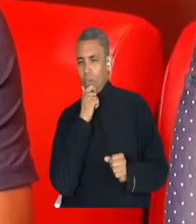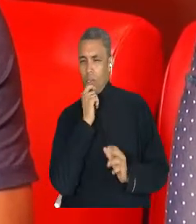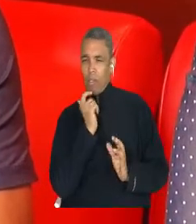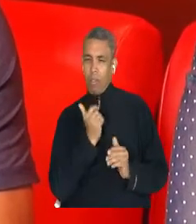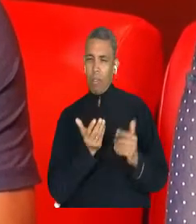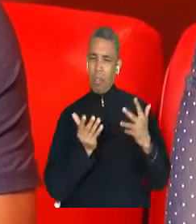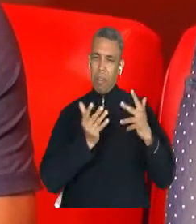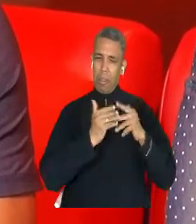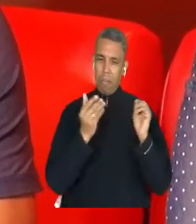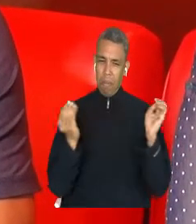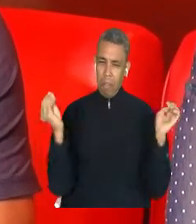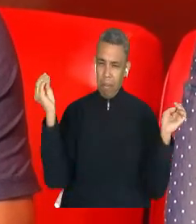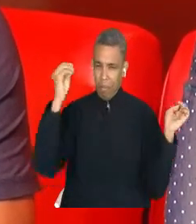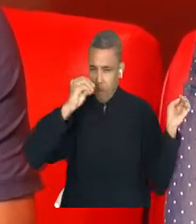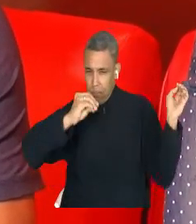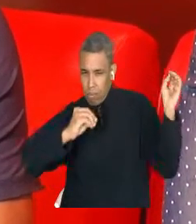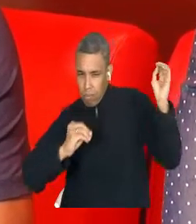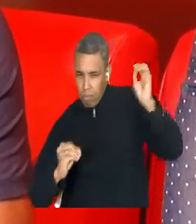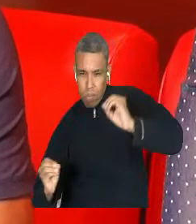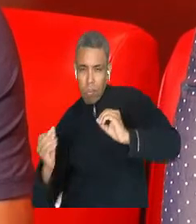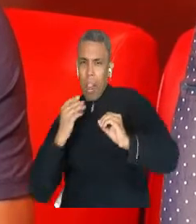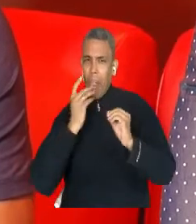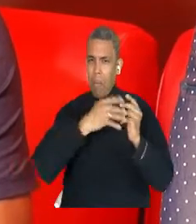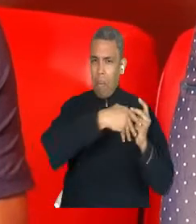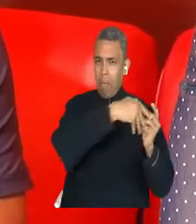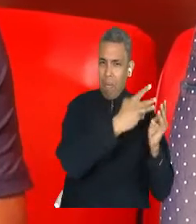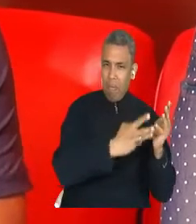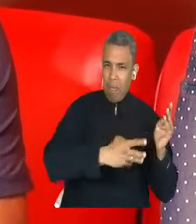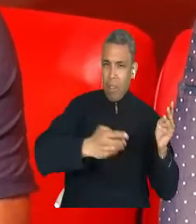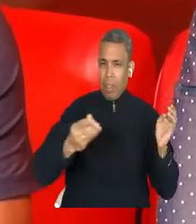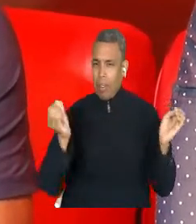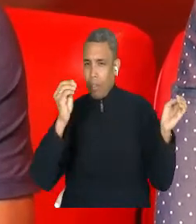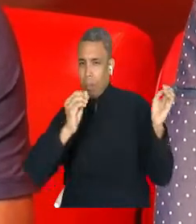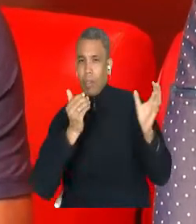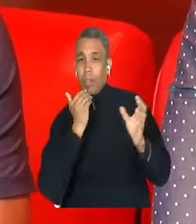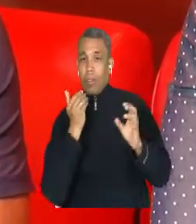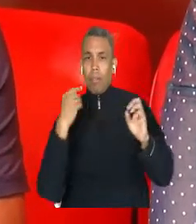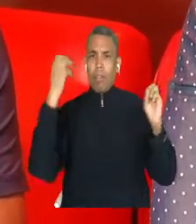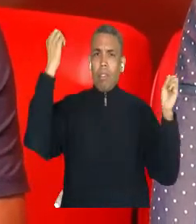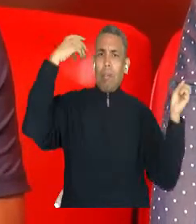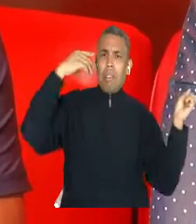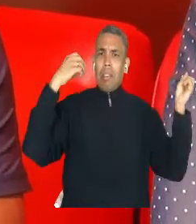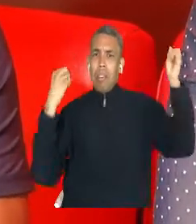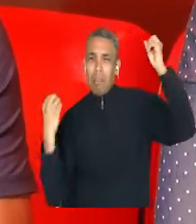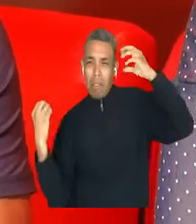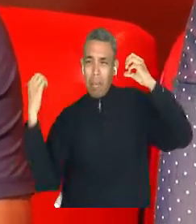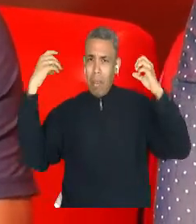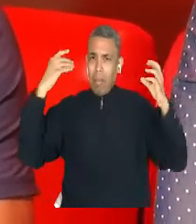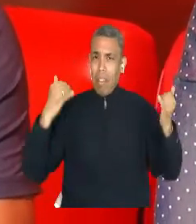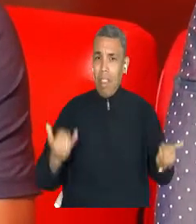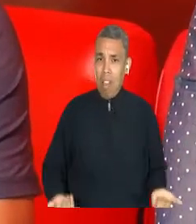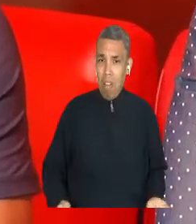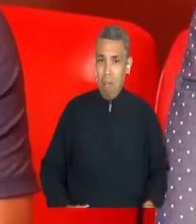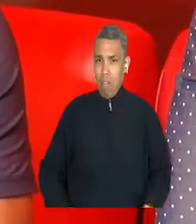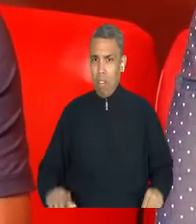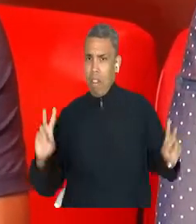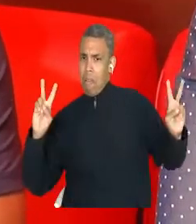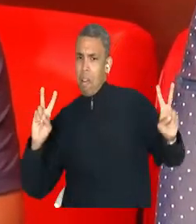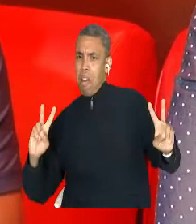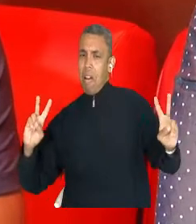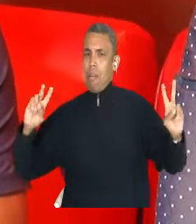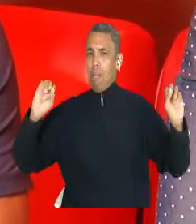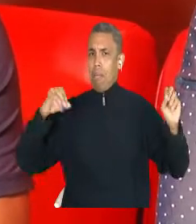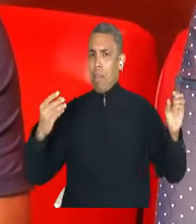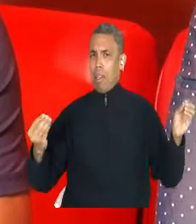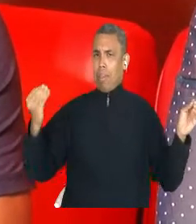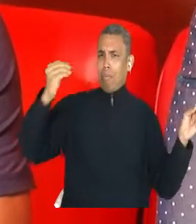más acorde a lo que está pidiendo el mercado hoy día. Entonces tú escuchas en las discotecas que las canciones vallenato ahora tienen un beatcito de reggaetón, hay